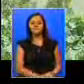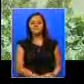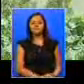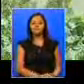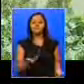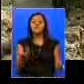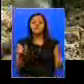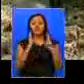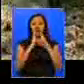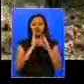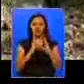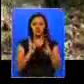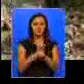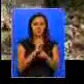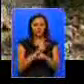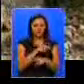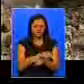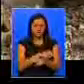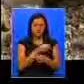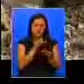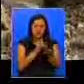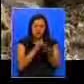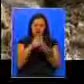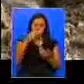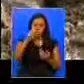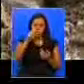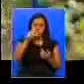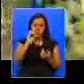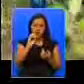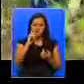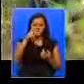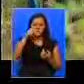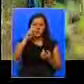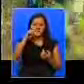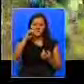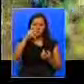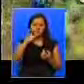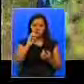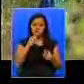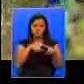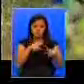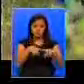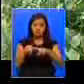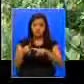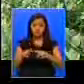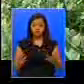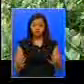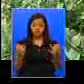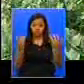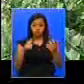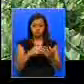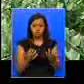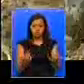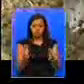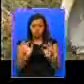Los resultados del uso del hongo de Pamar Chacrín están siendo excelentes en los diferentes tipos de cultivos. La planta nace bien y